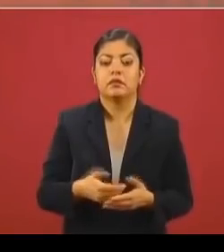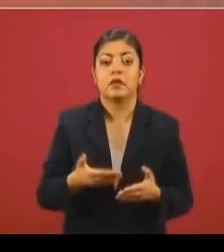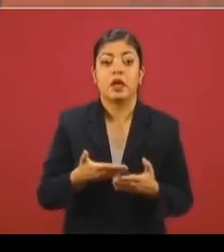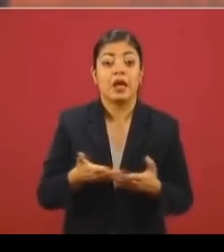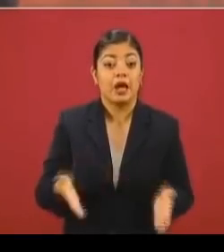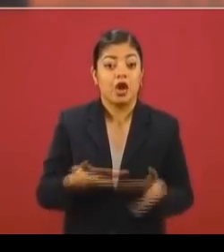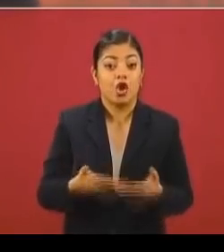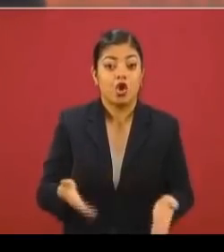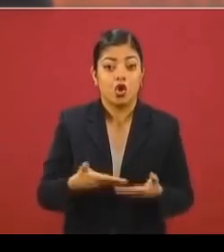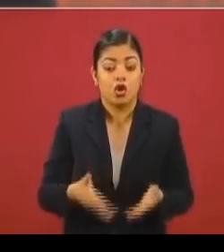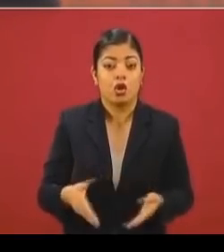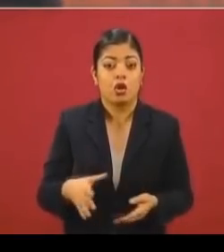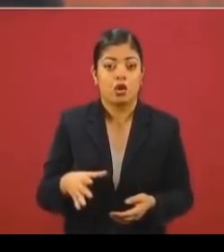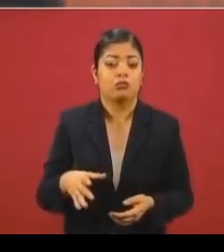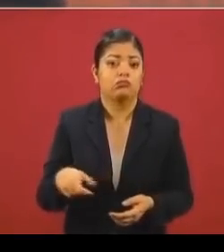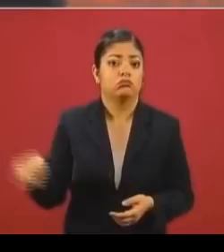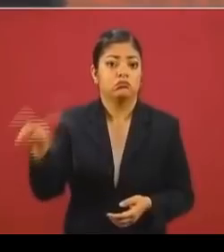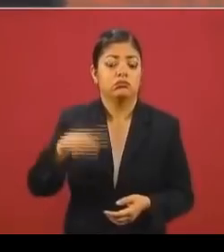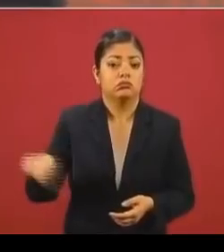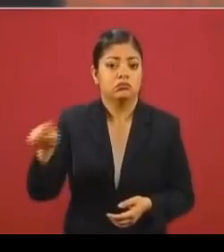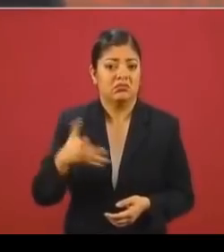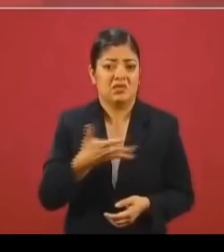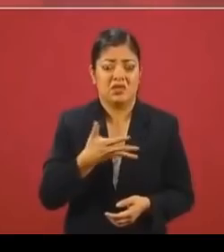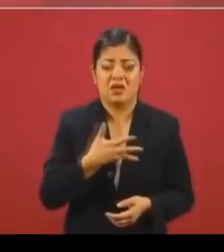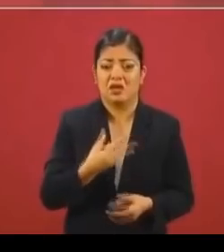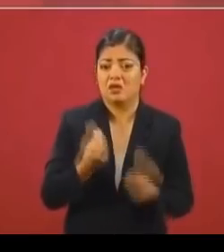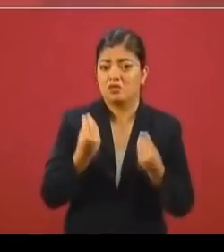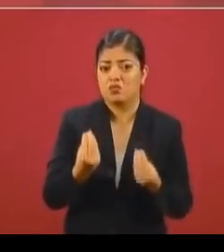van a tener muchas oportunidades